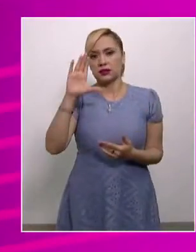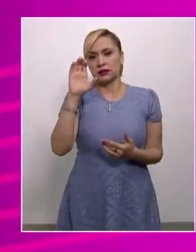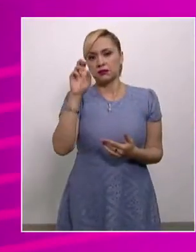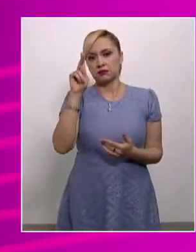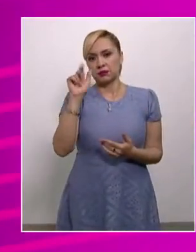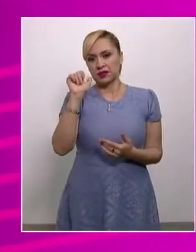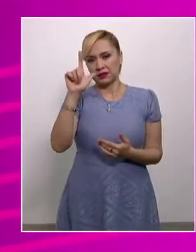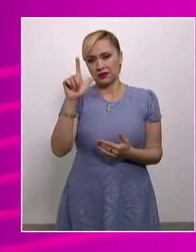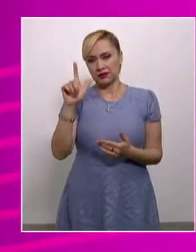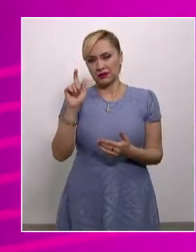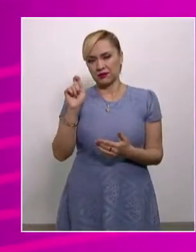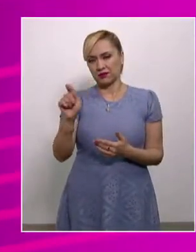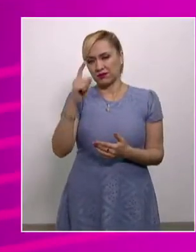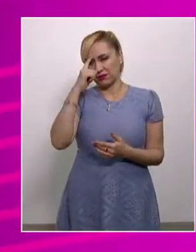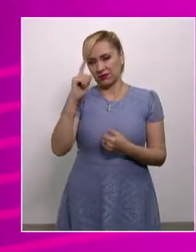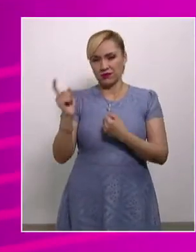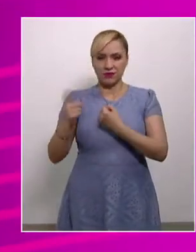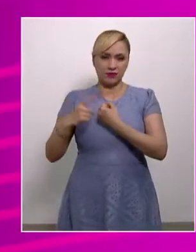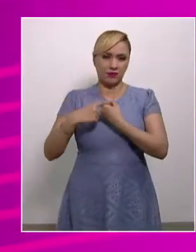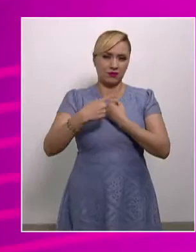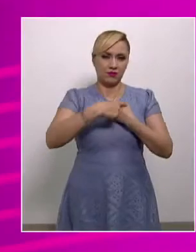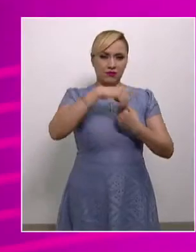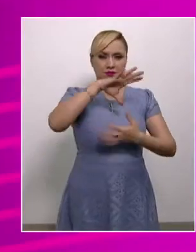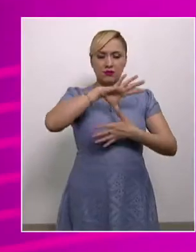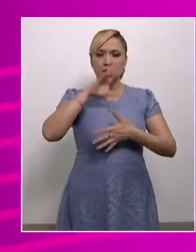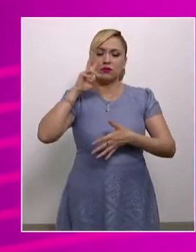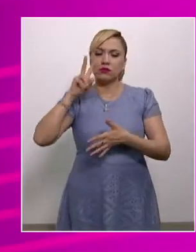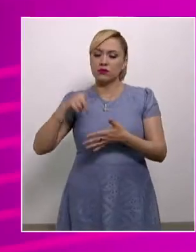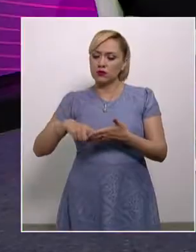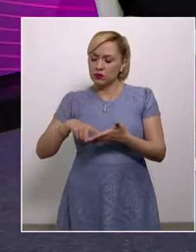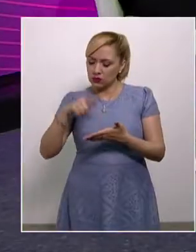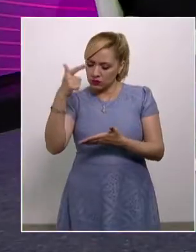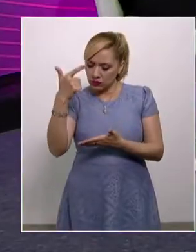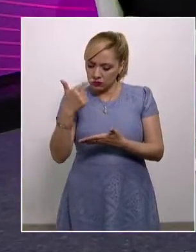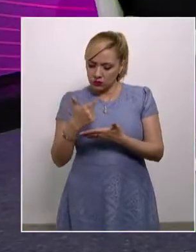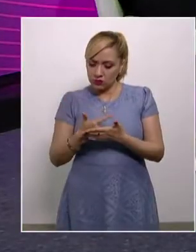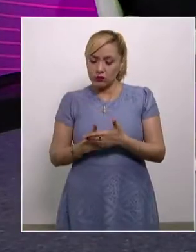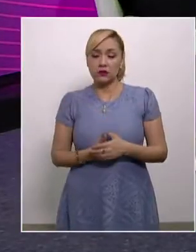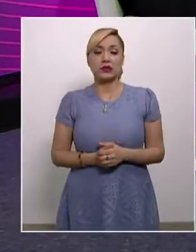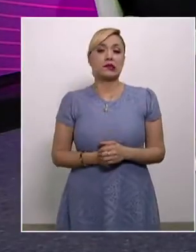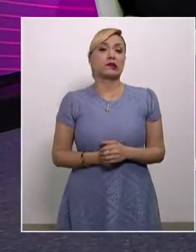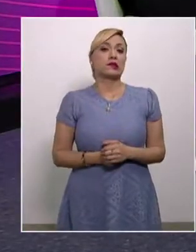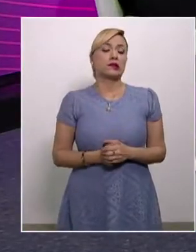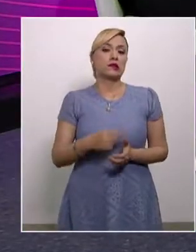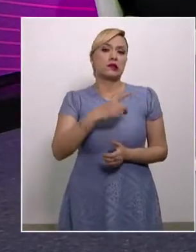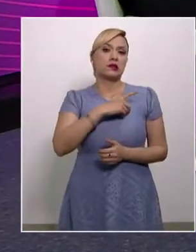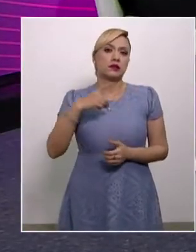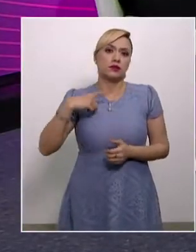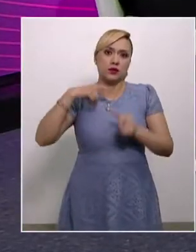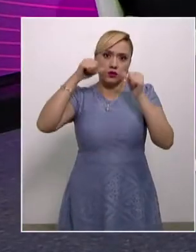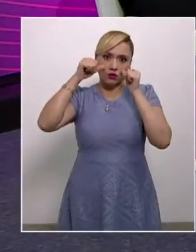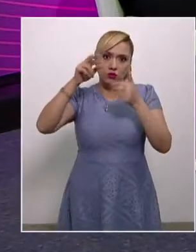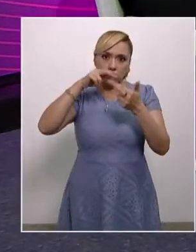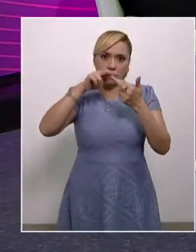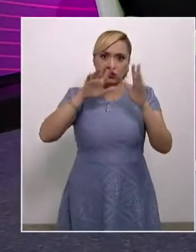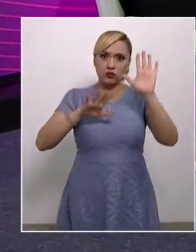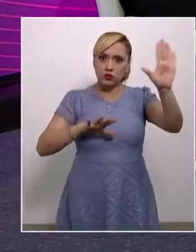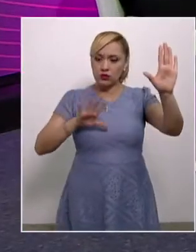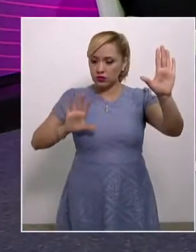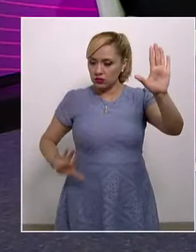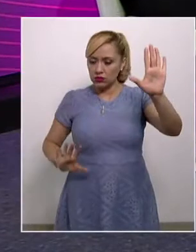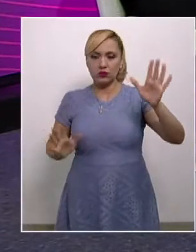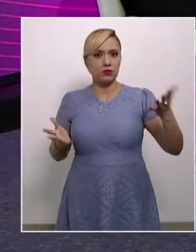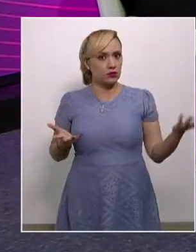muestra, incluso con datos duros, que es un tema que debe de estarse poniendo en una agenda regional. Ha habido